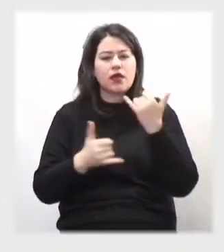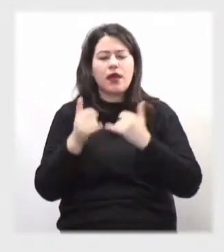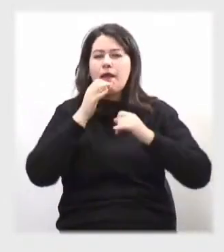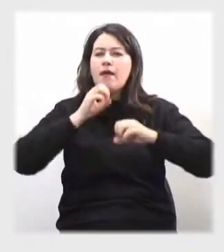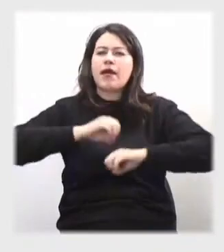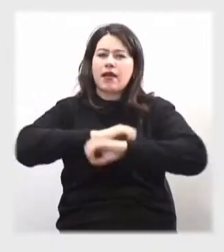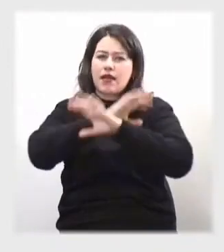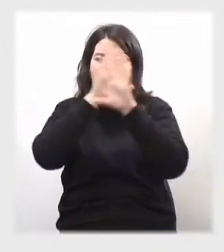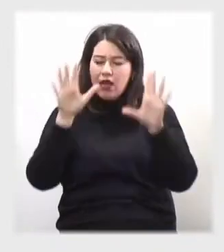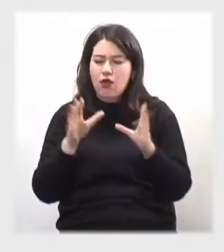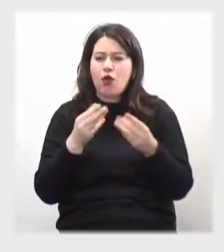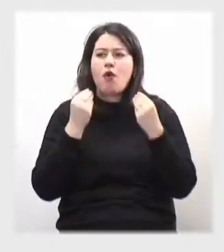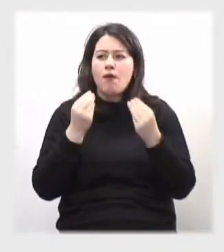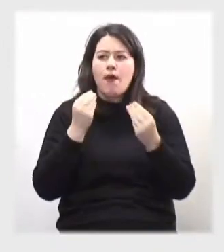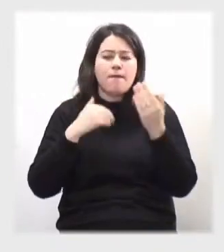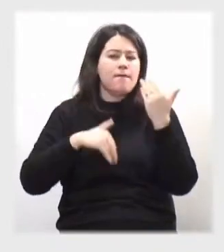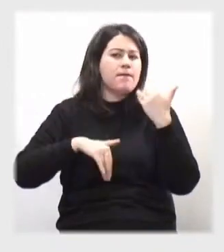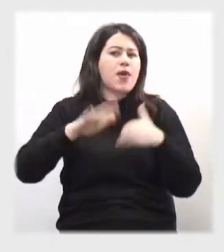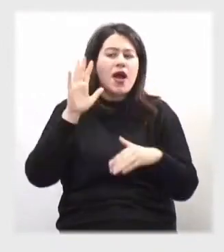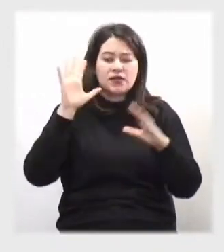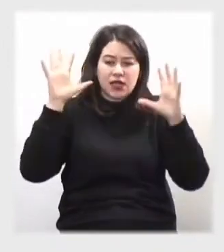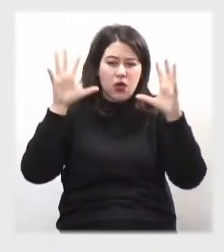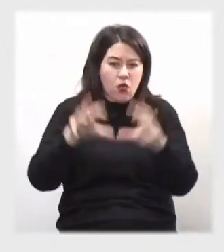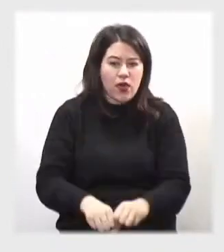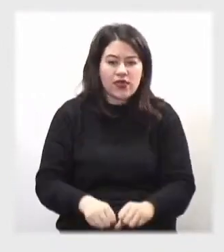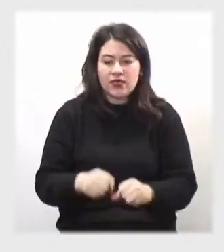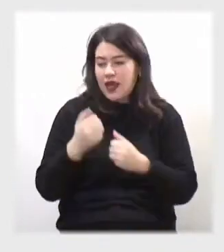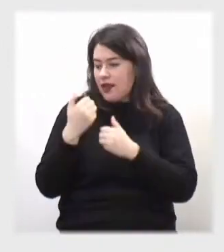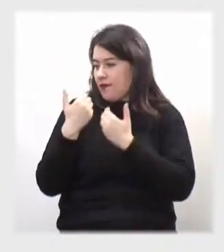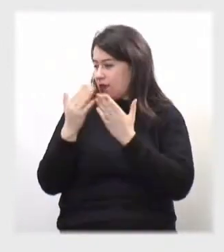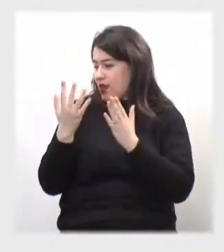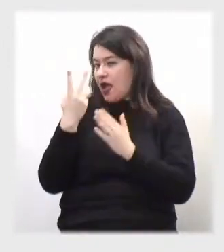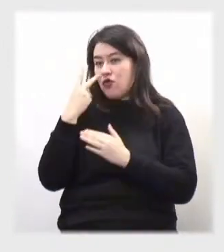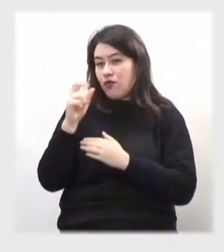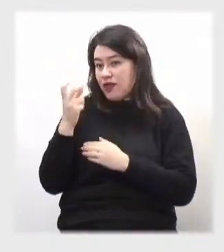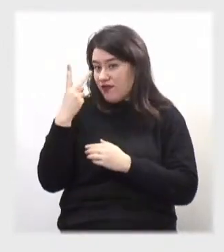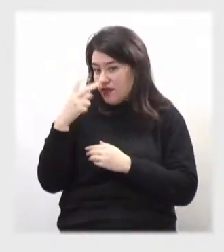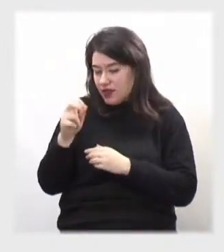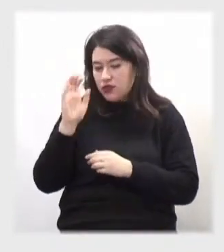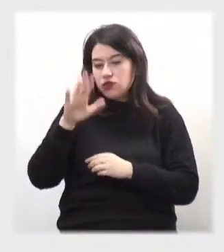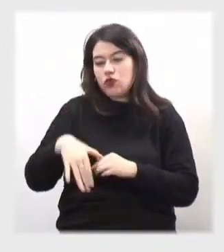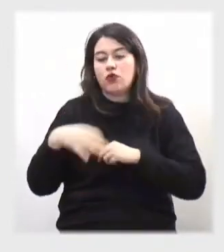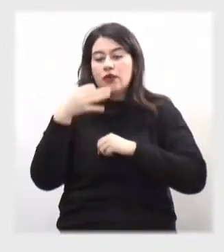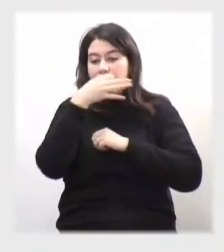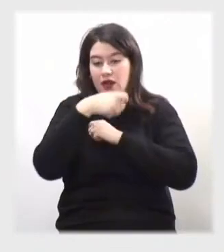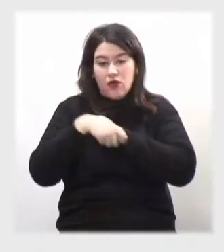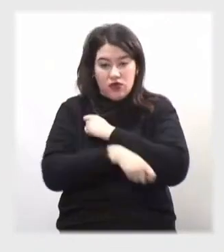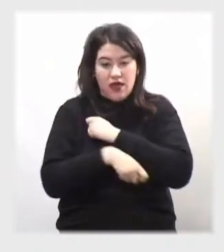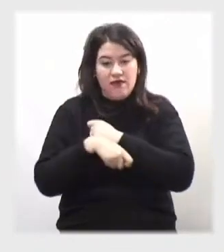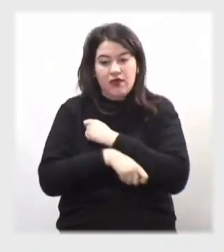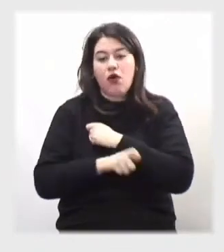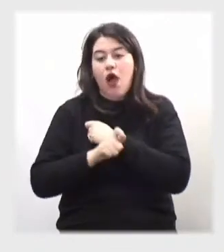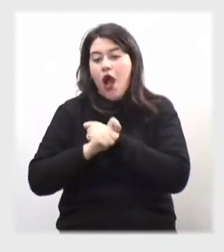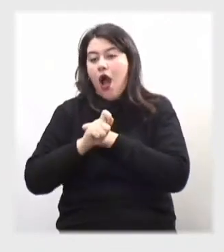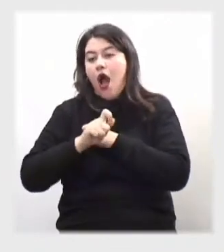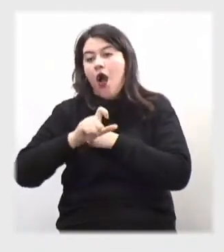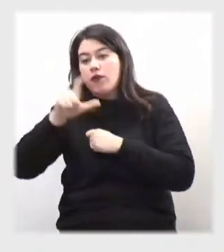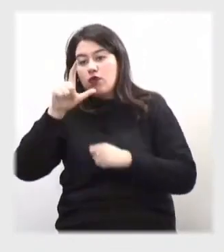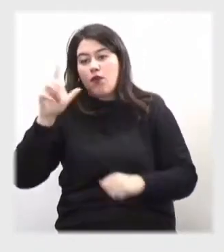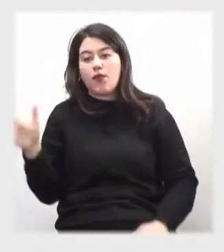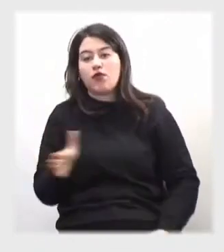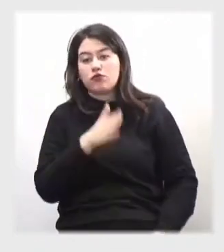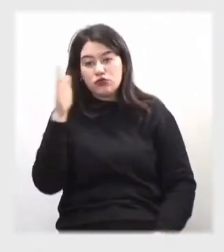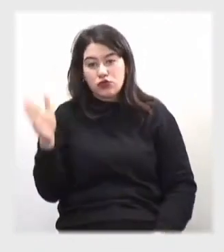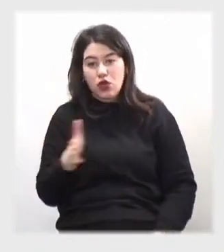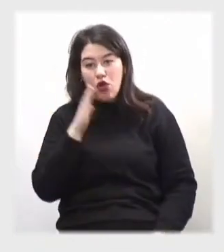meridiana que la razón de la mayor cantidad de incautaciones desde el año 2020 es que el narcotráfico aumentó la producción de droga y eligió